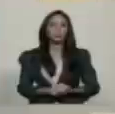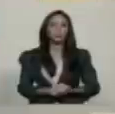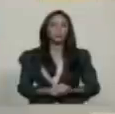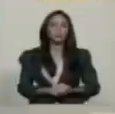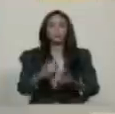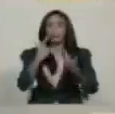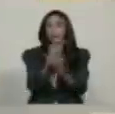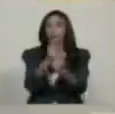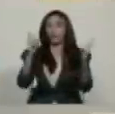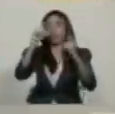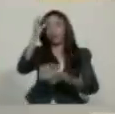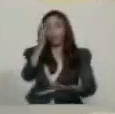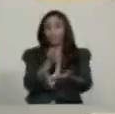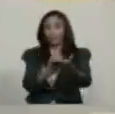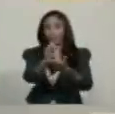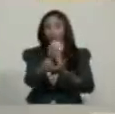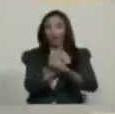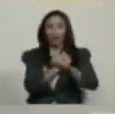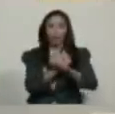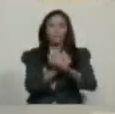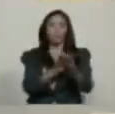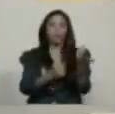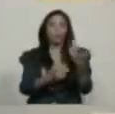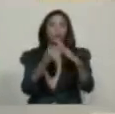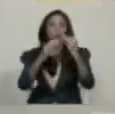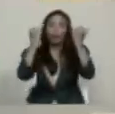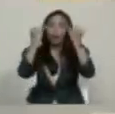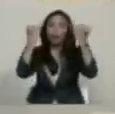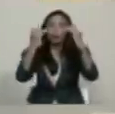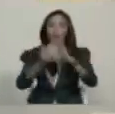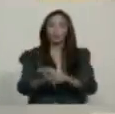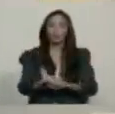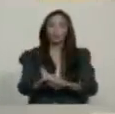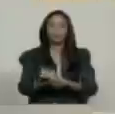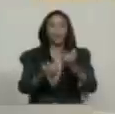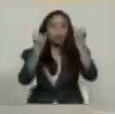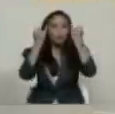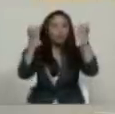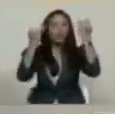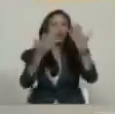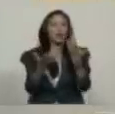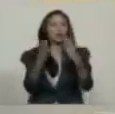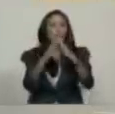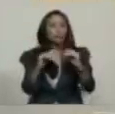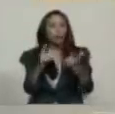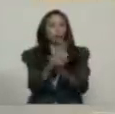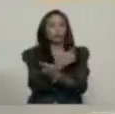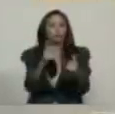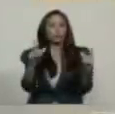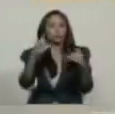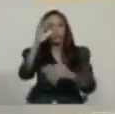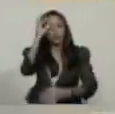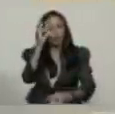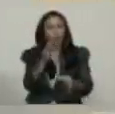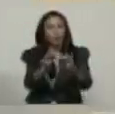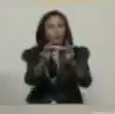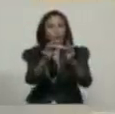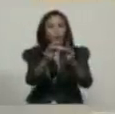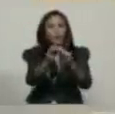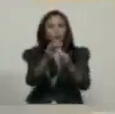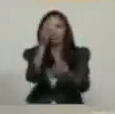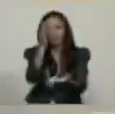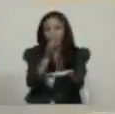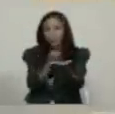poderosos, leales como hemos sido a los ideales de los libertadores y leal como he